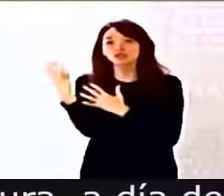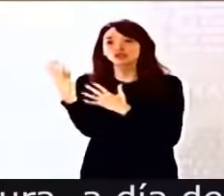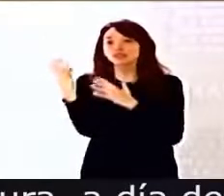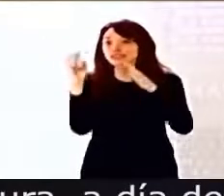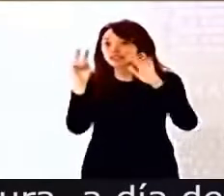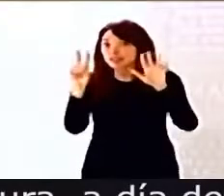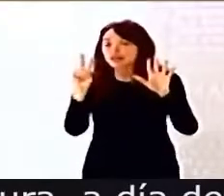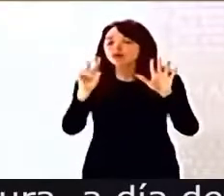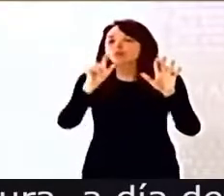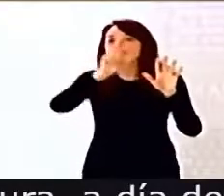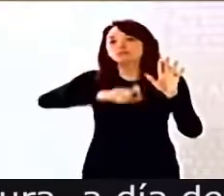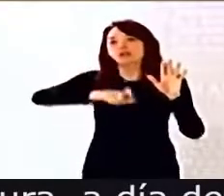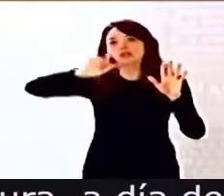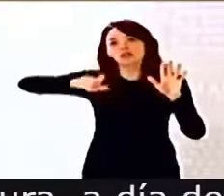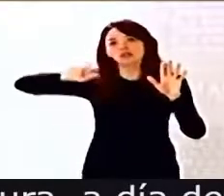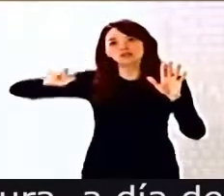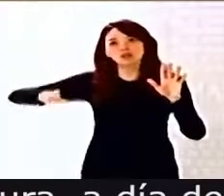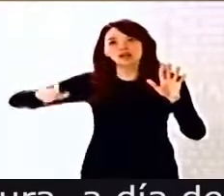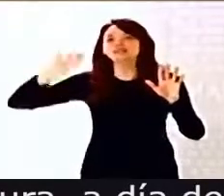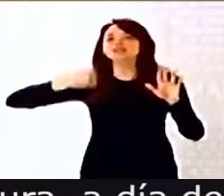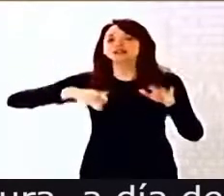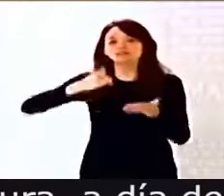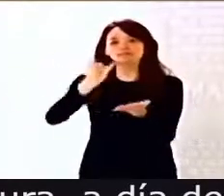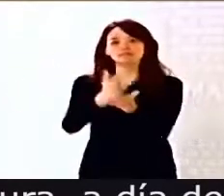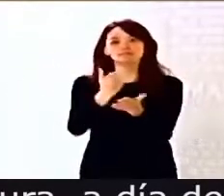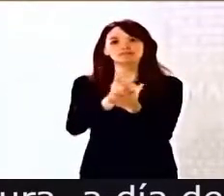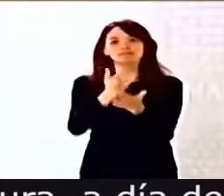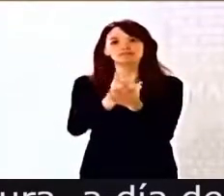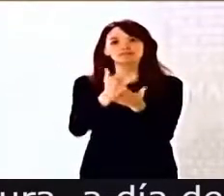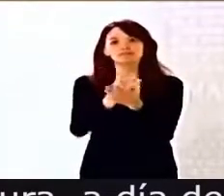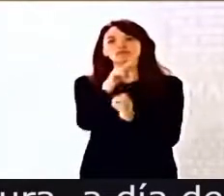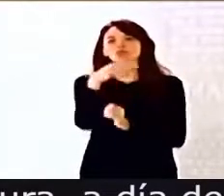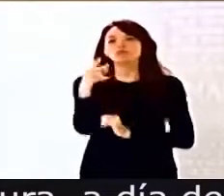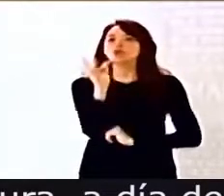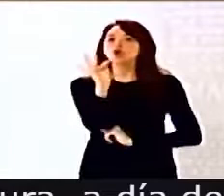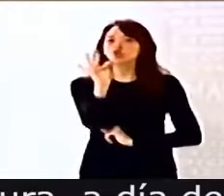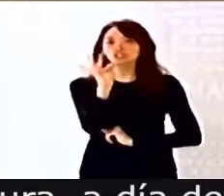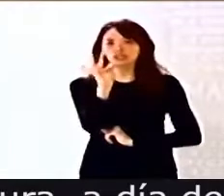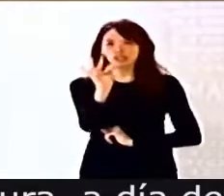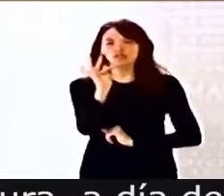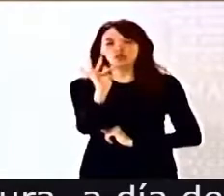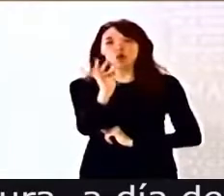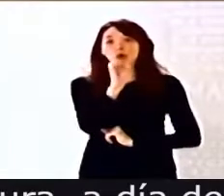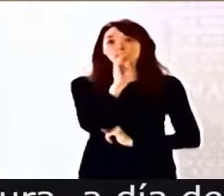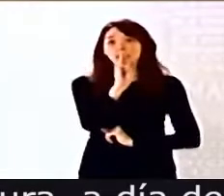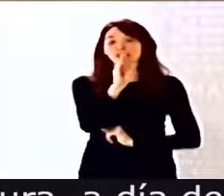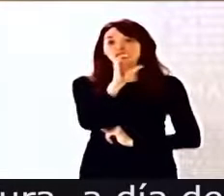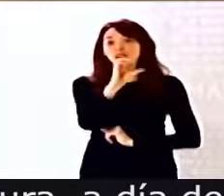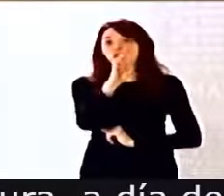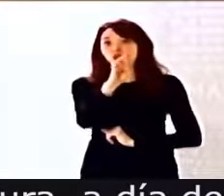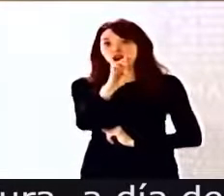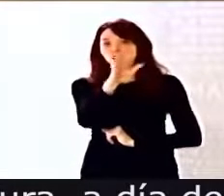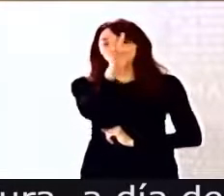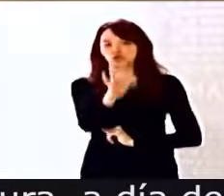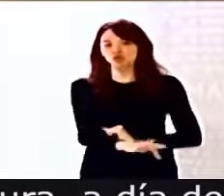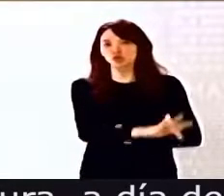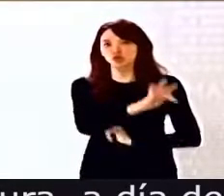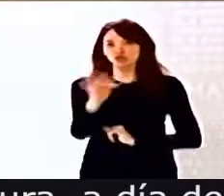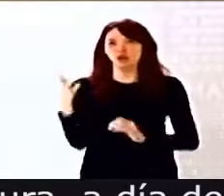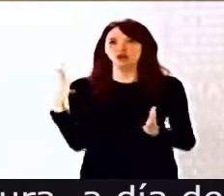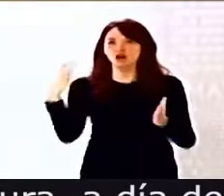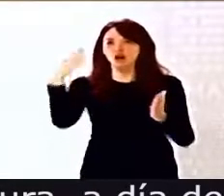2.907 personas que han dado positivo en PCR en el total del periodo.